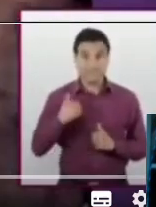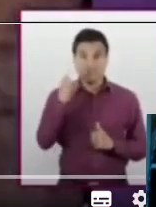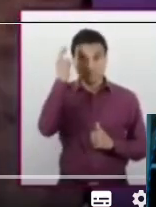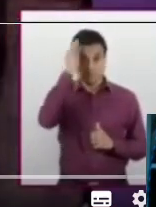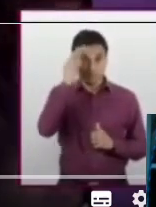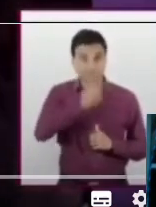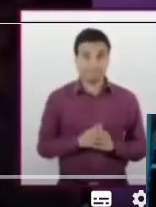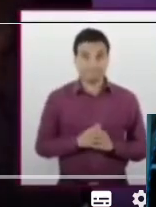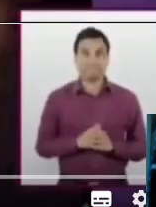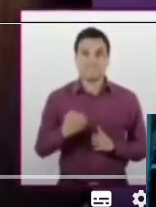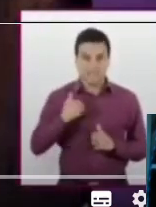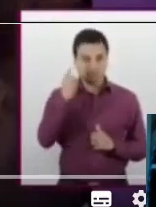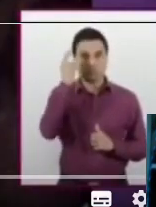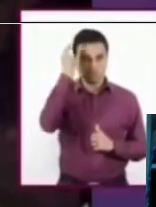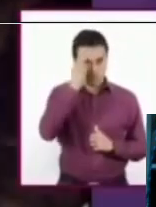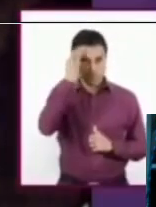pérez